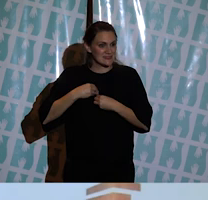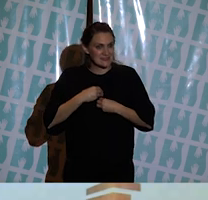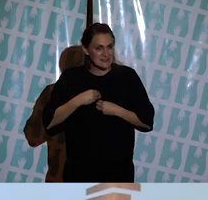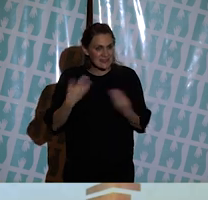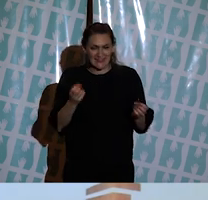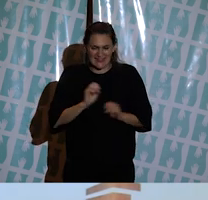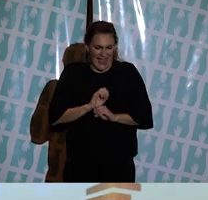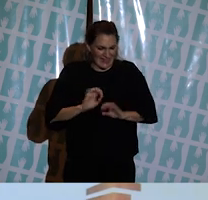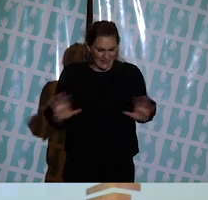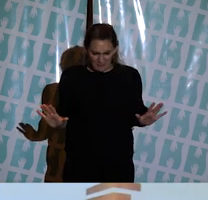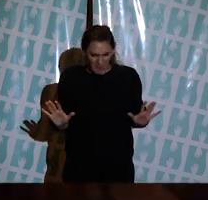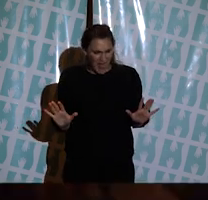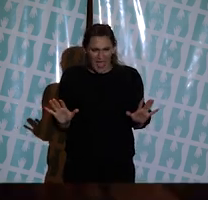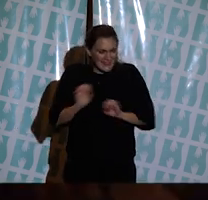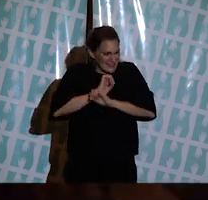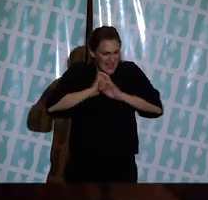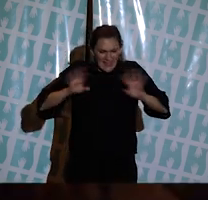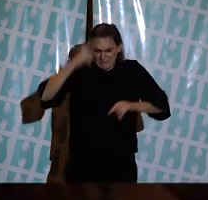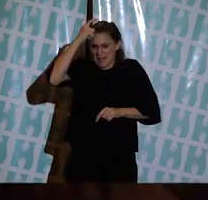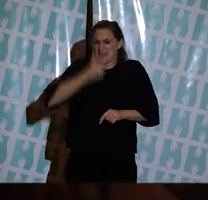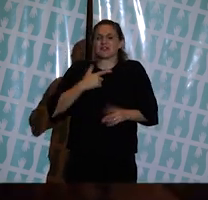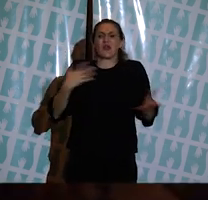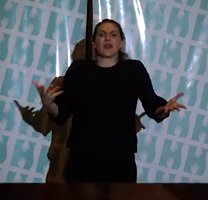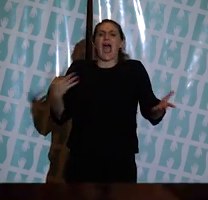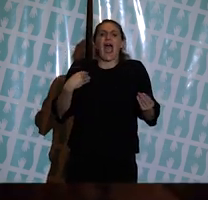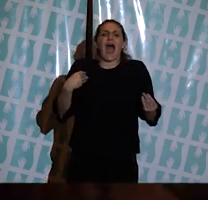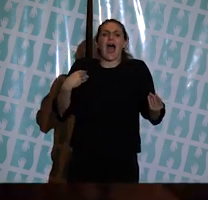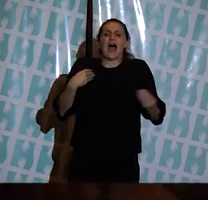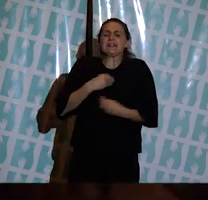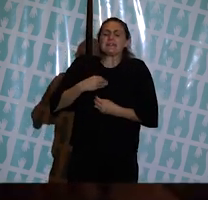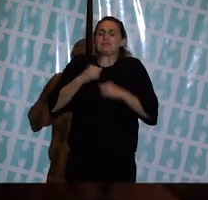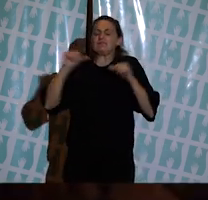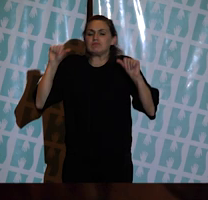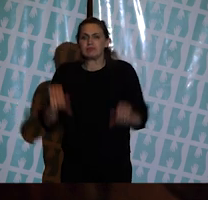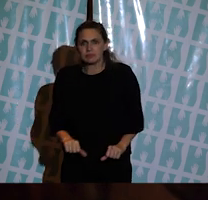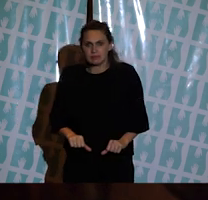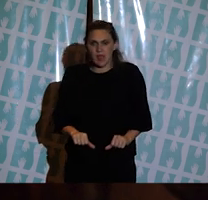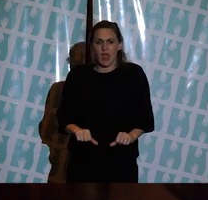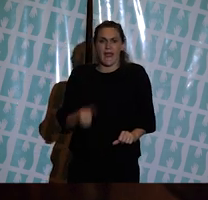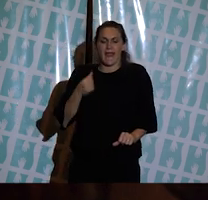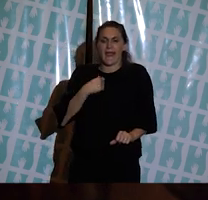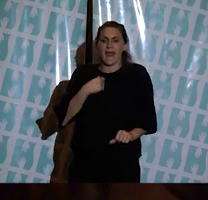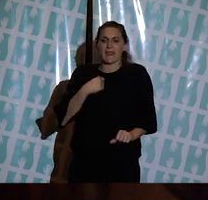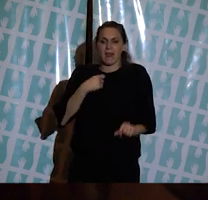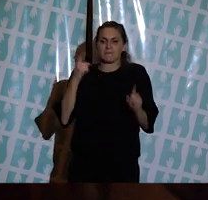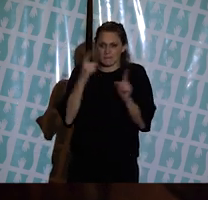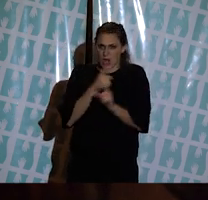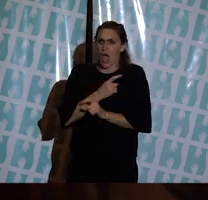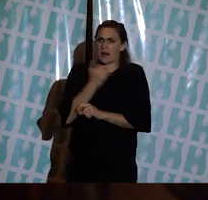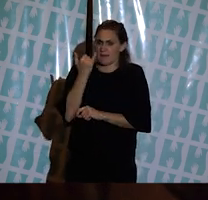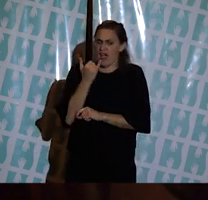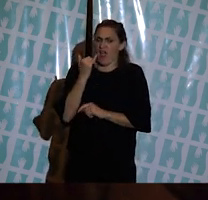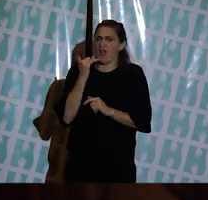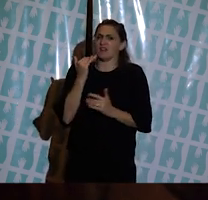está con todos estos factores de vulnerabilidad y tiene algún problemita de esto que le baje un